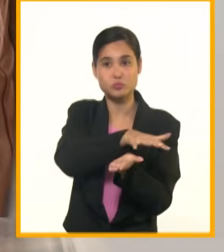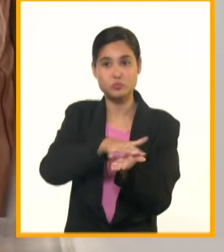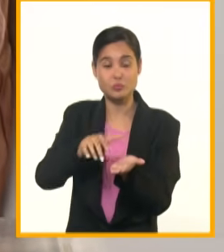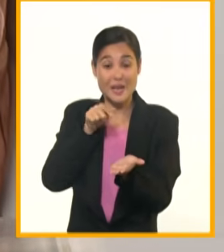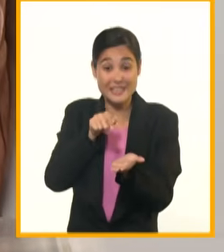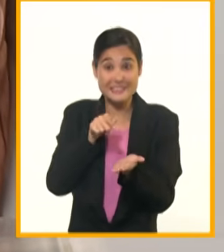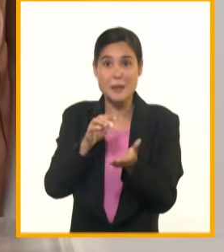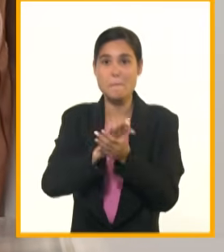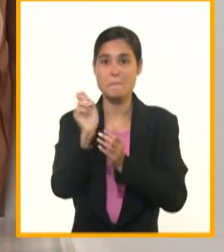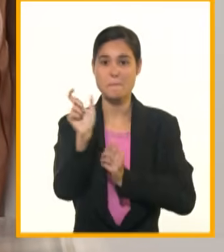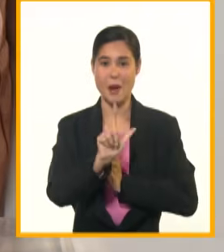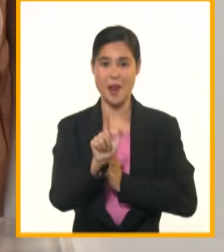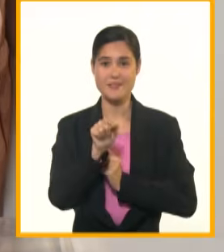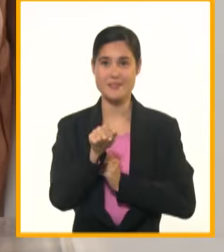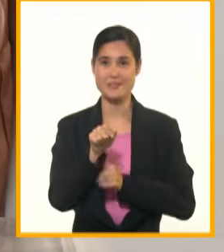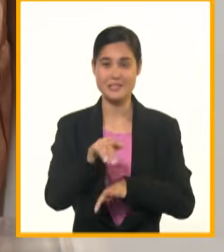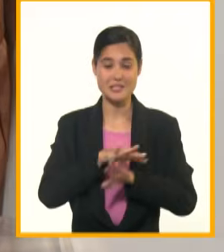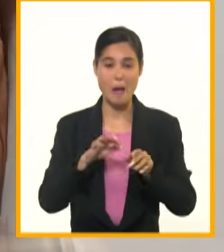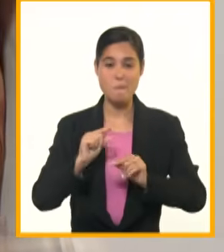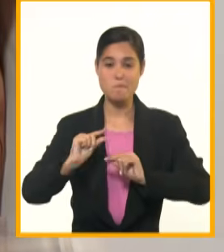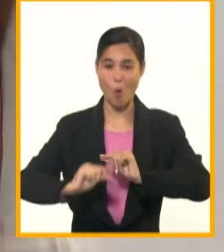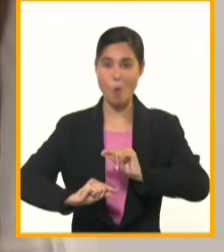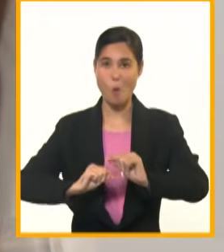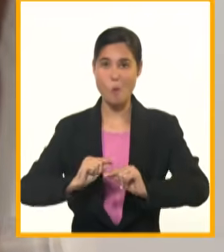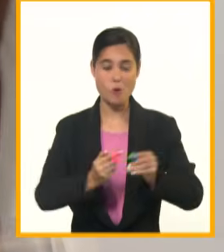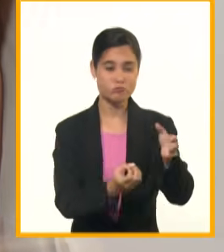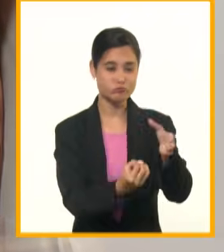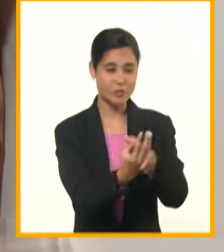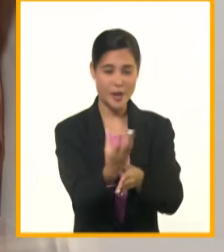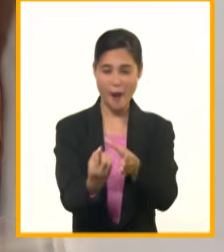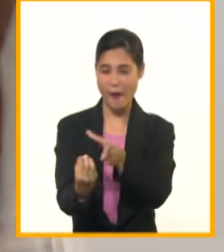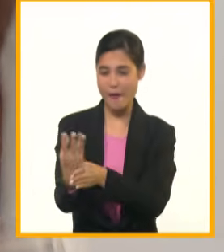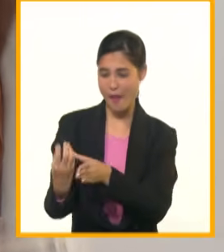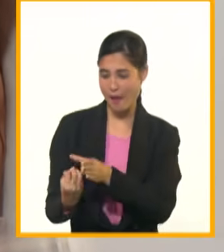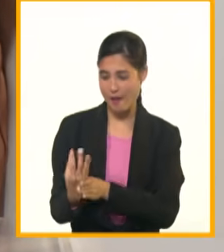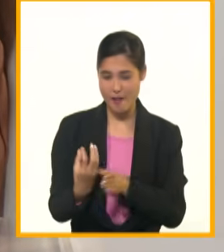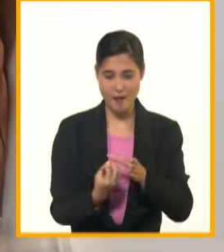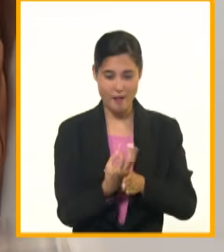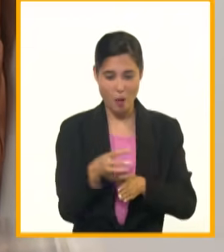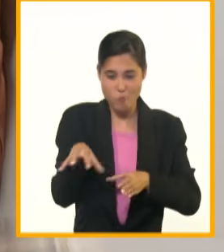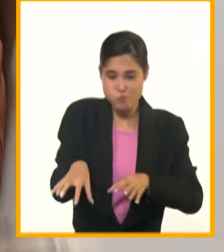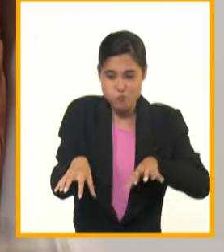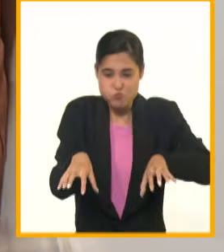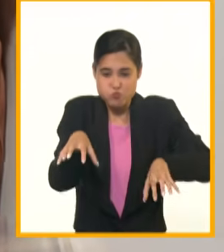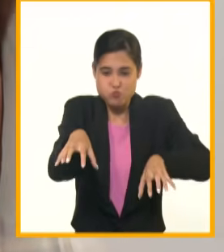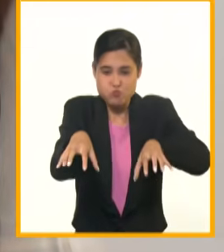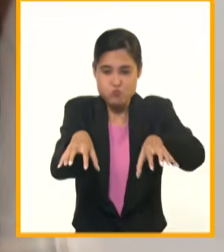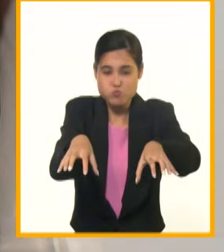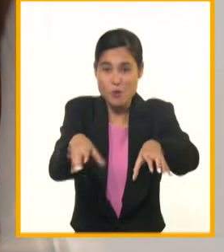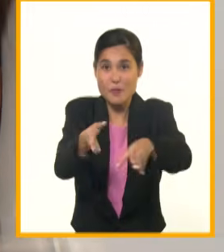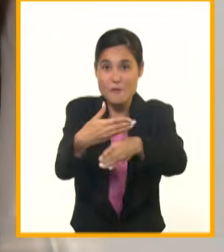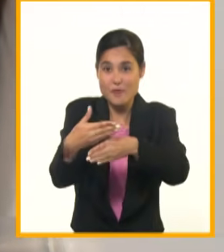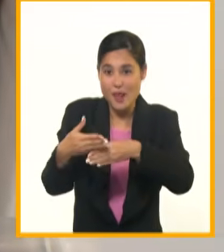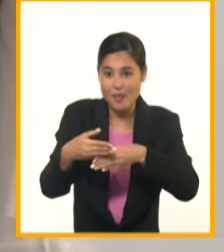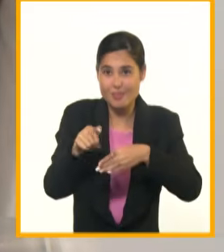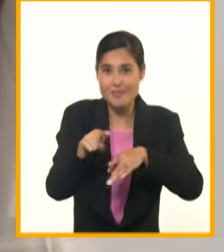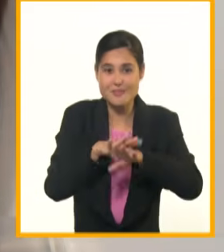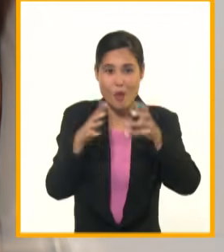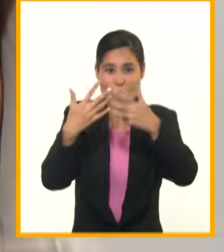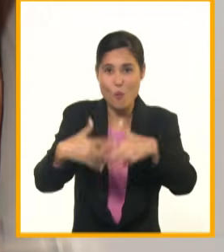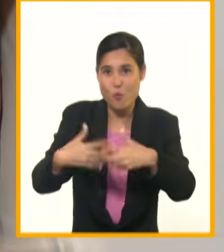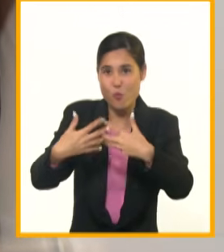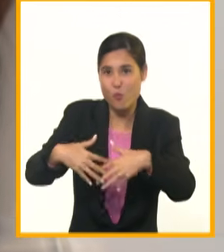infraestructura que le da desarrollo al país y, por supuesto, a la provincia. Allí, en la etapa